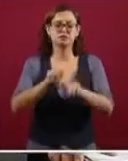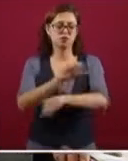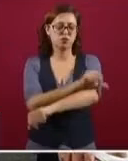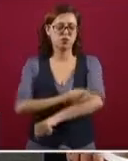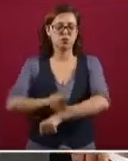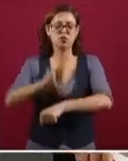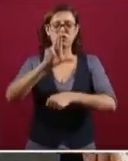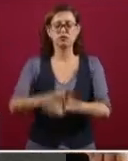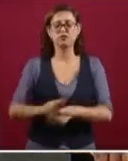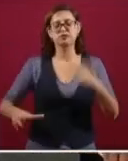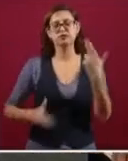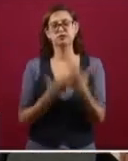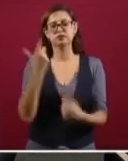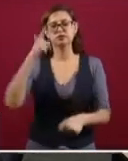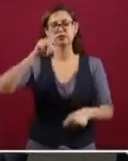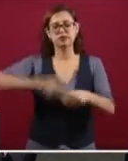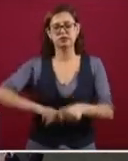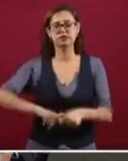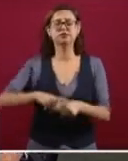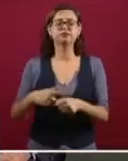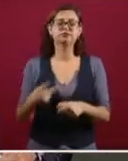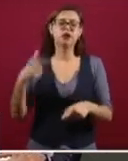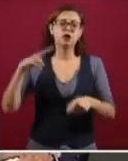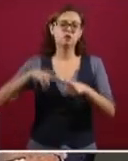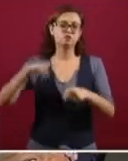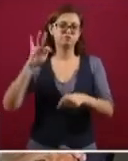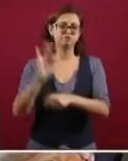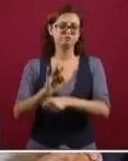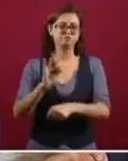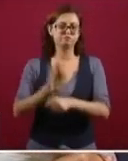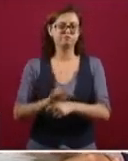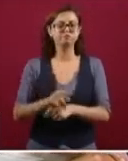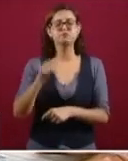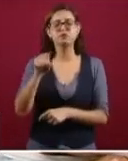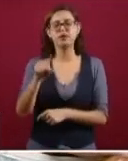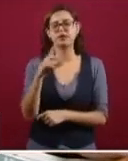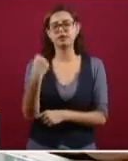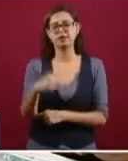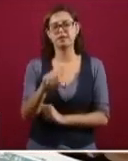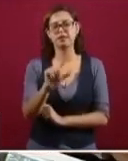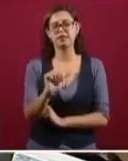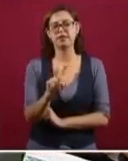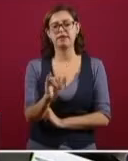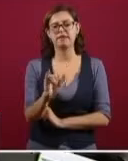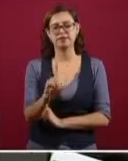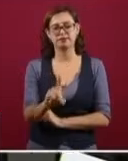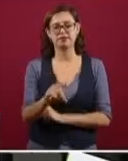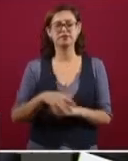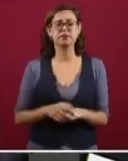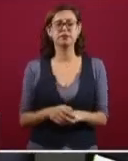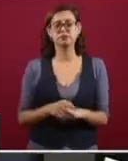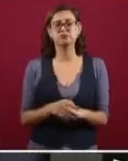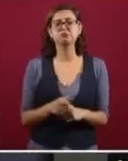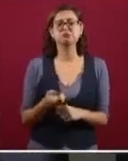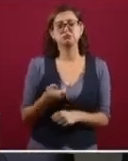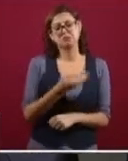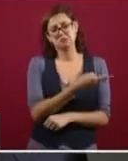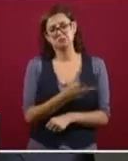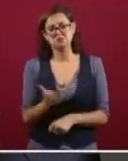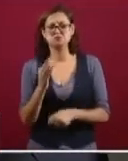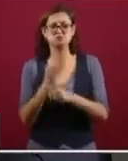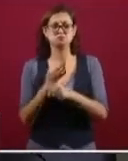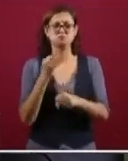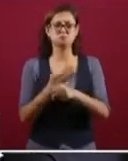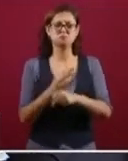y no intervendrá en el proceso judicial de este y de ningún caso. Y aprovecha para hacer un llamado para todos aquellos que tengan información de la desaparición